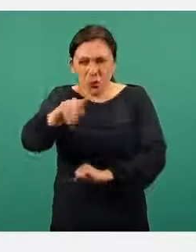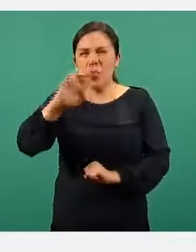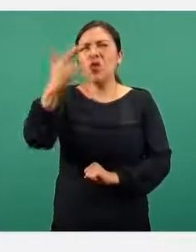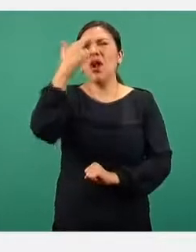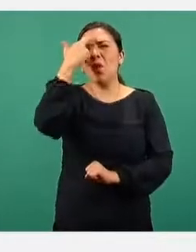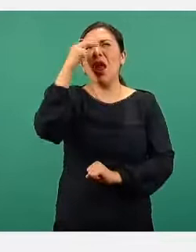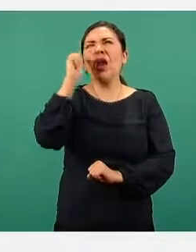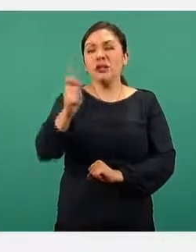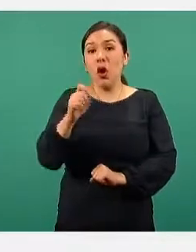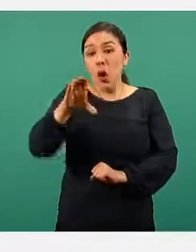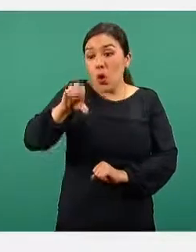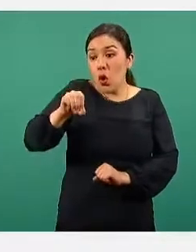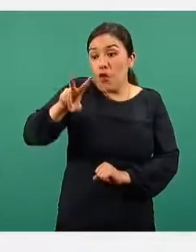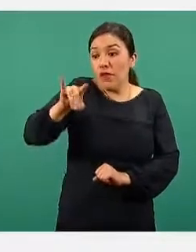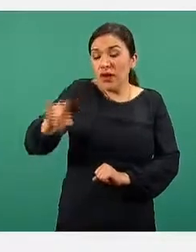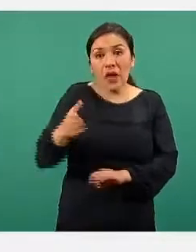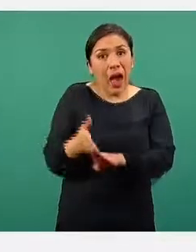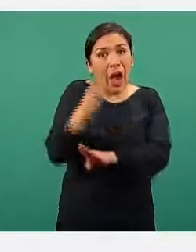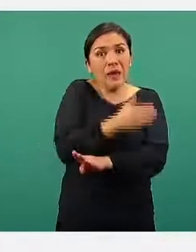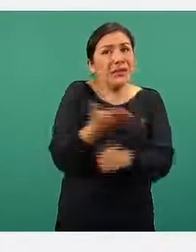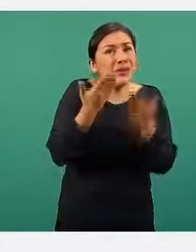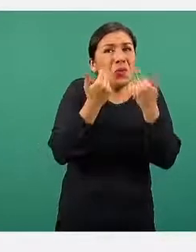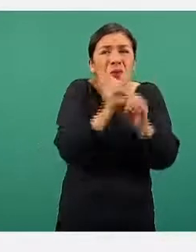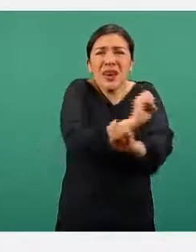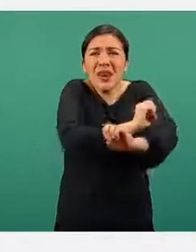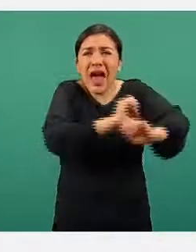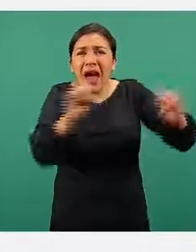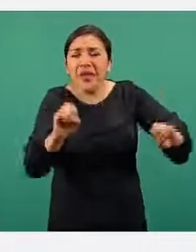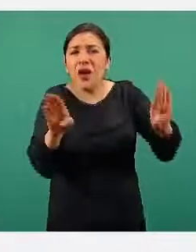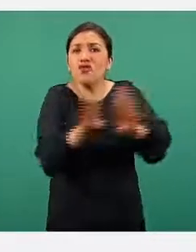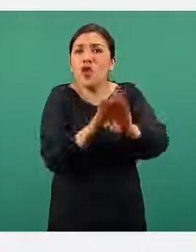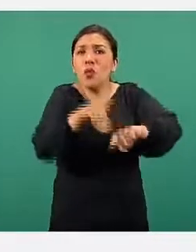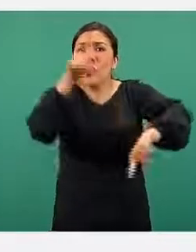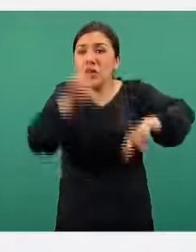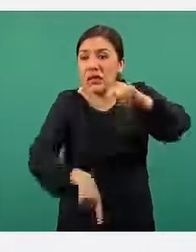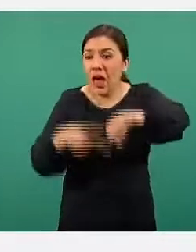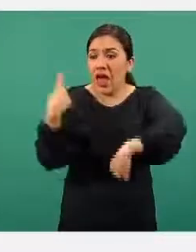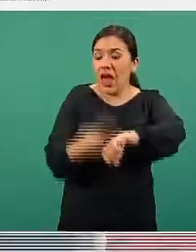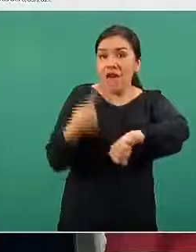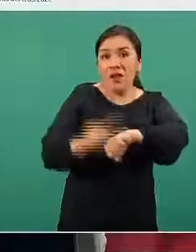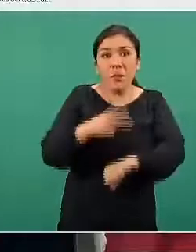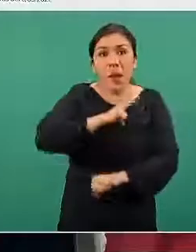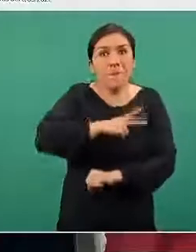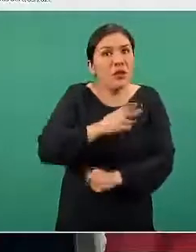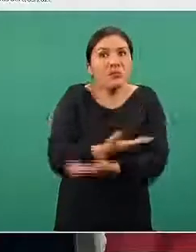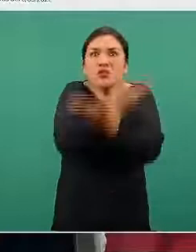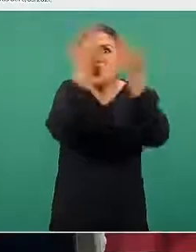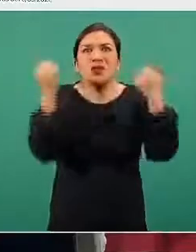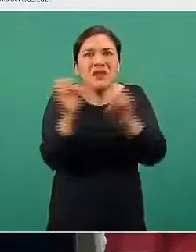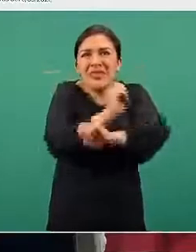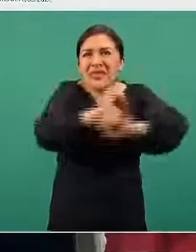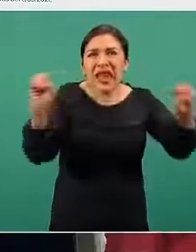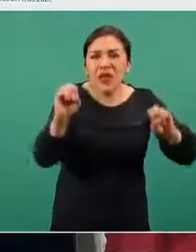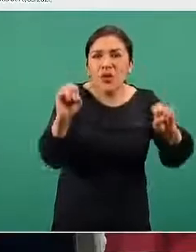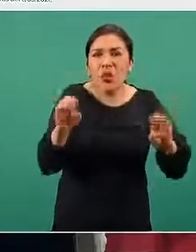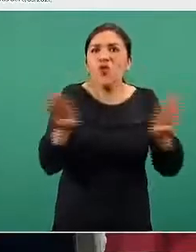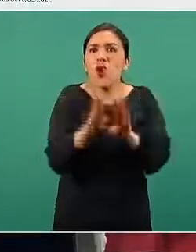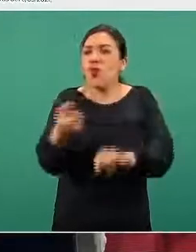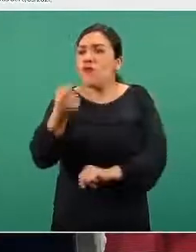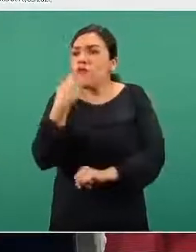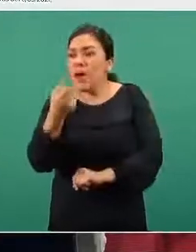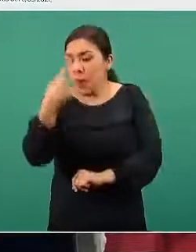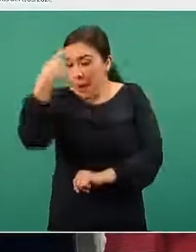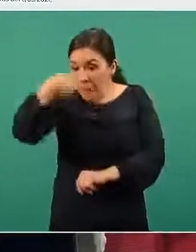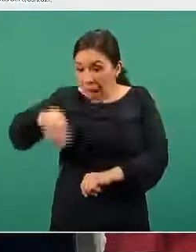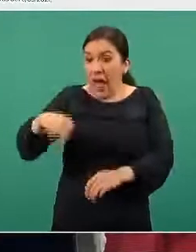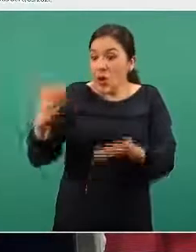ustedes que en COVID no había nada para combatir el virus directamente. No había un fármaco que